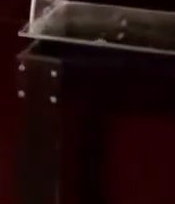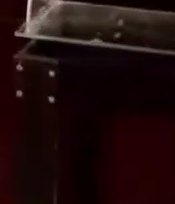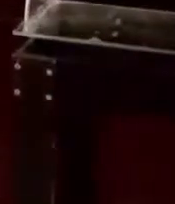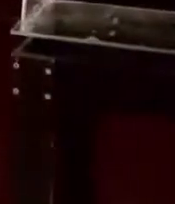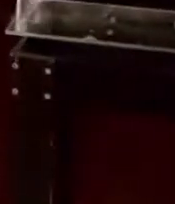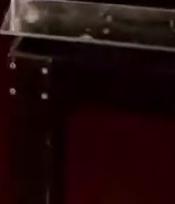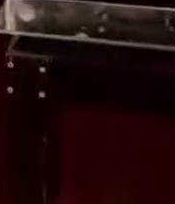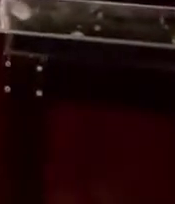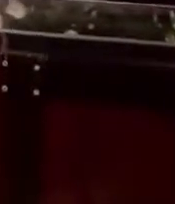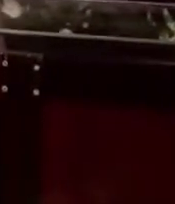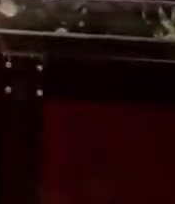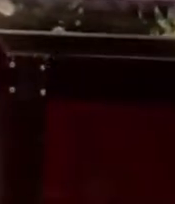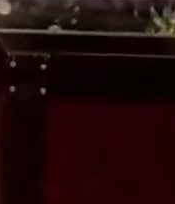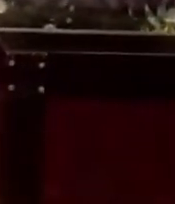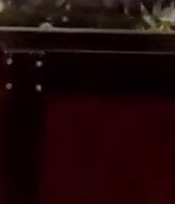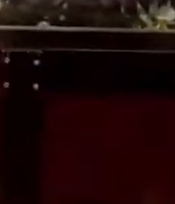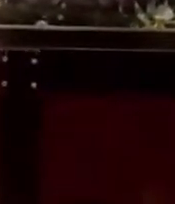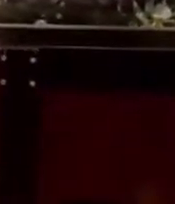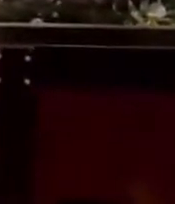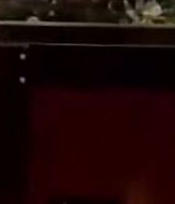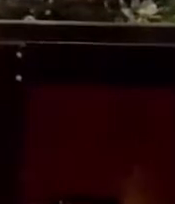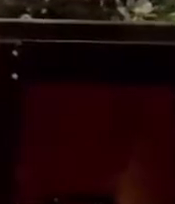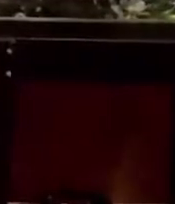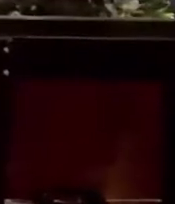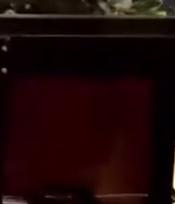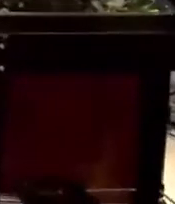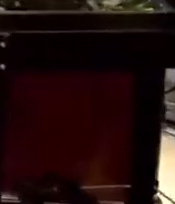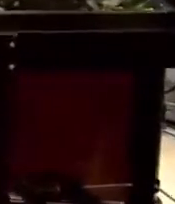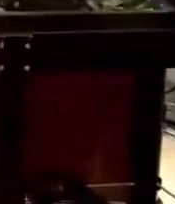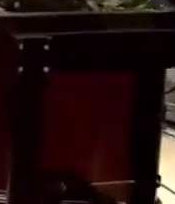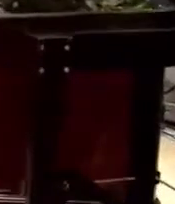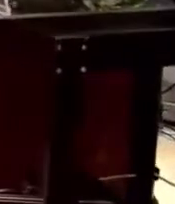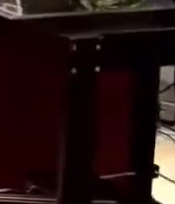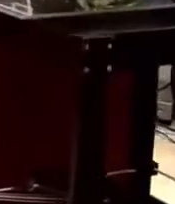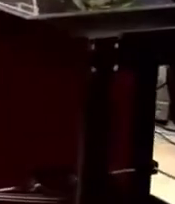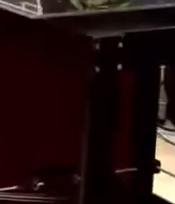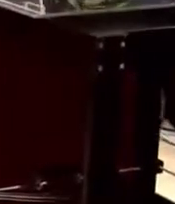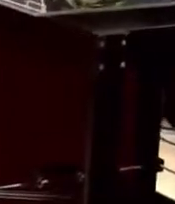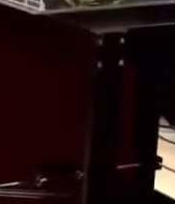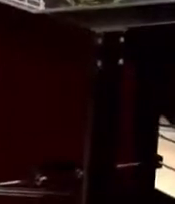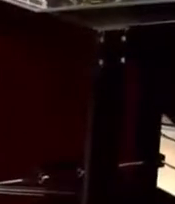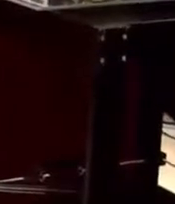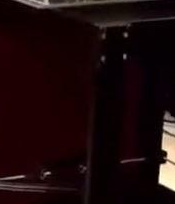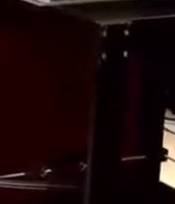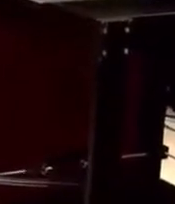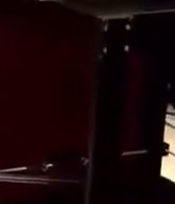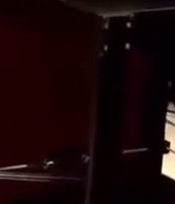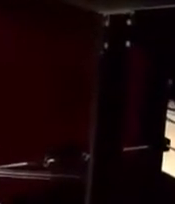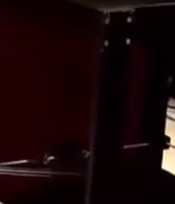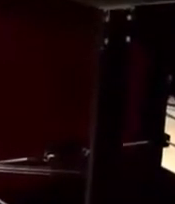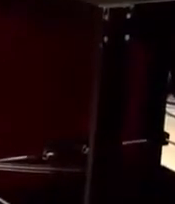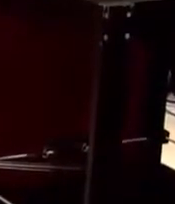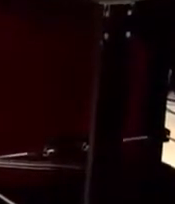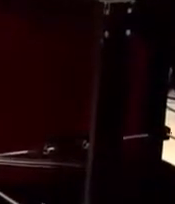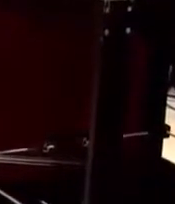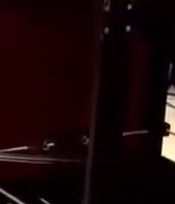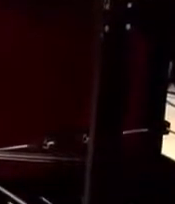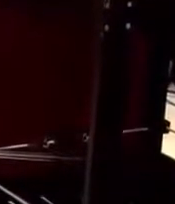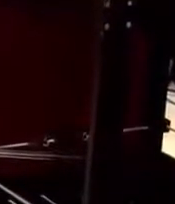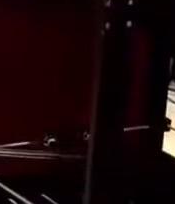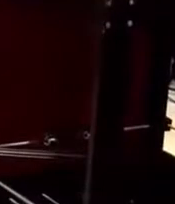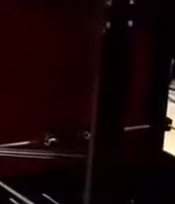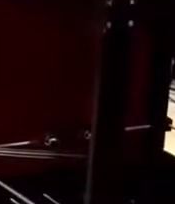se vale que se repita y que todos la canten. Se vale que podamos cantar contigo. Tú la tocas y que cantamos contigo. Primero no queríamos